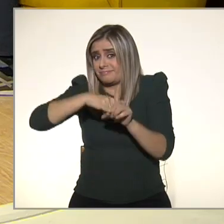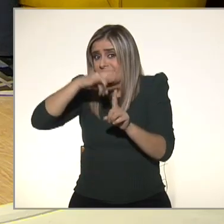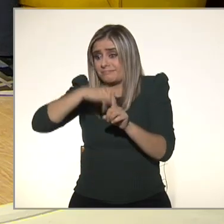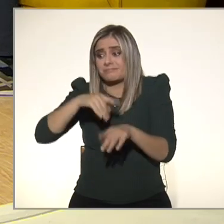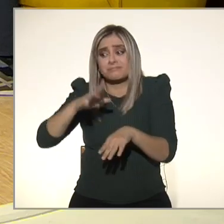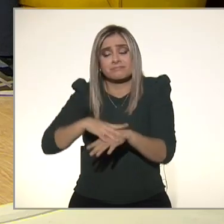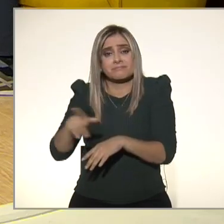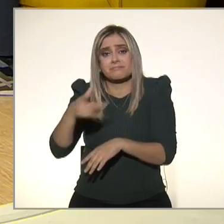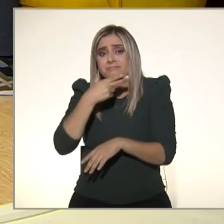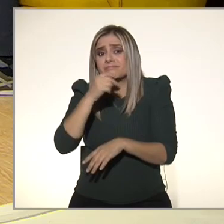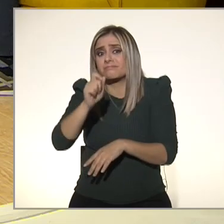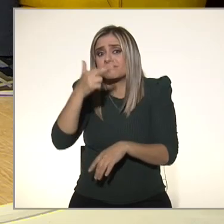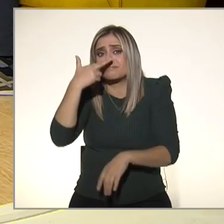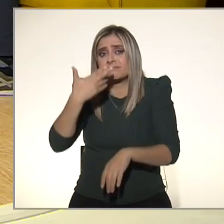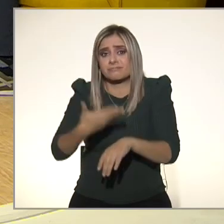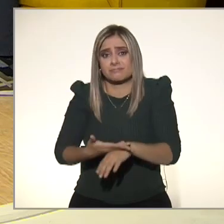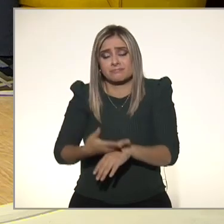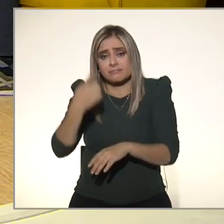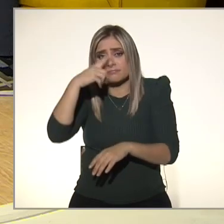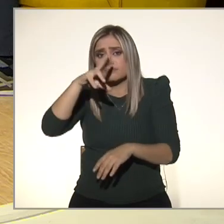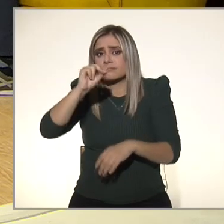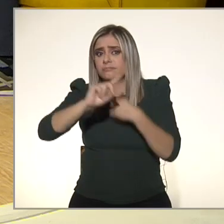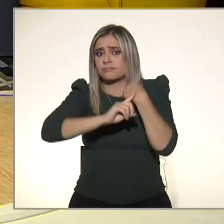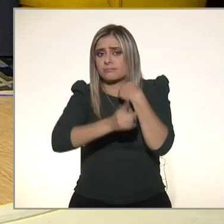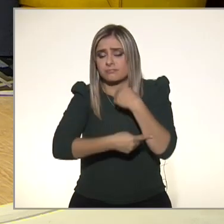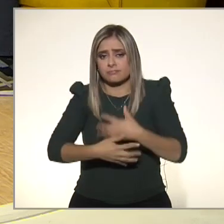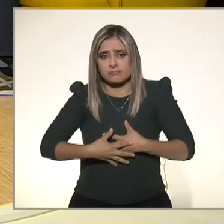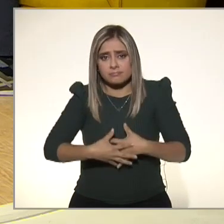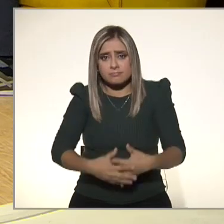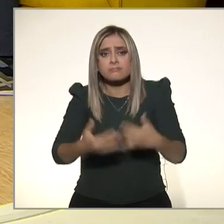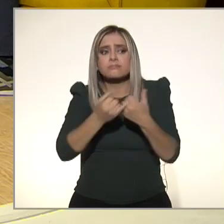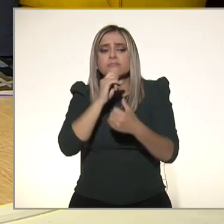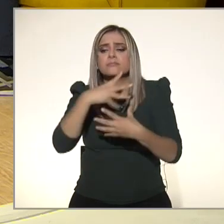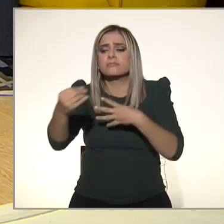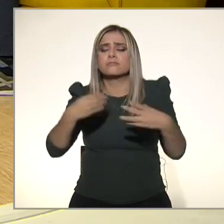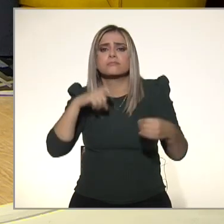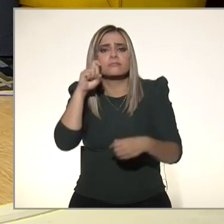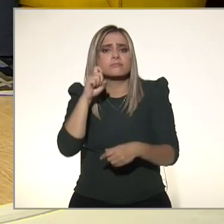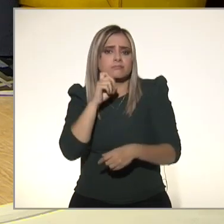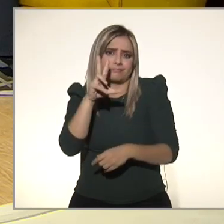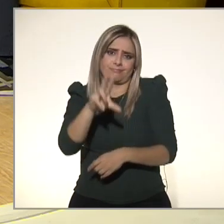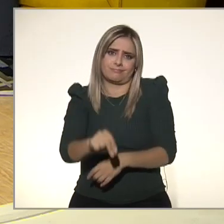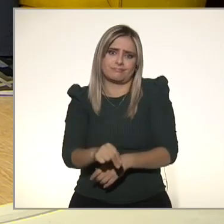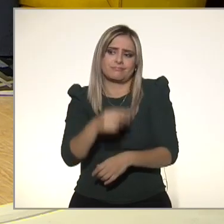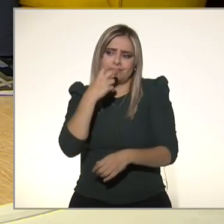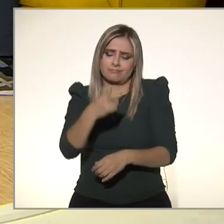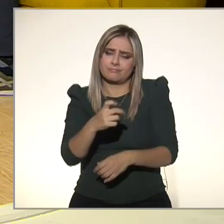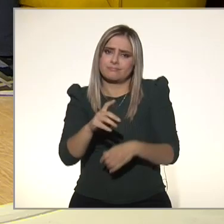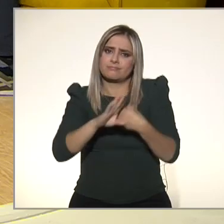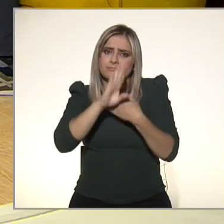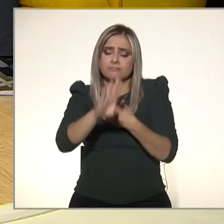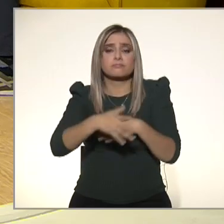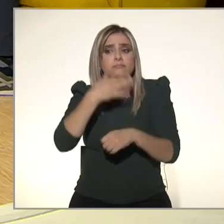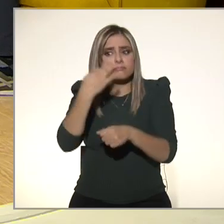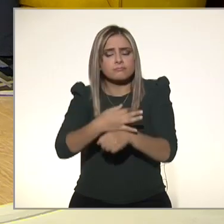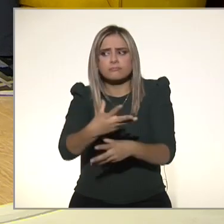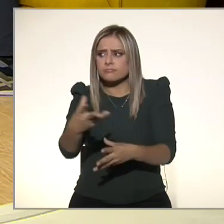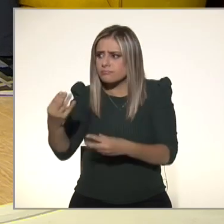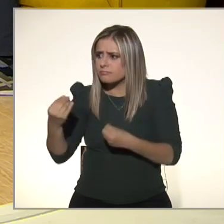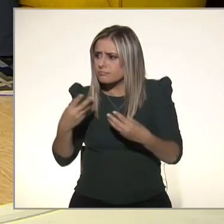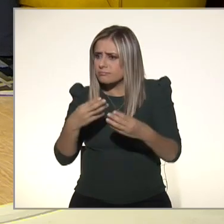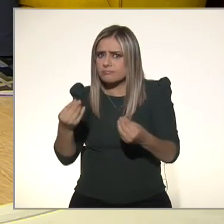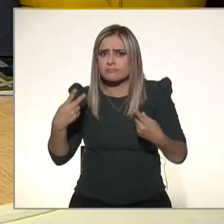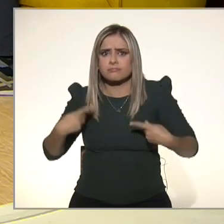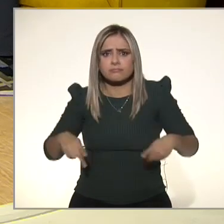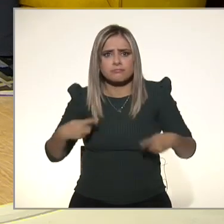responsables para disminuir los embarazos no deseados y para disminuir enfermedades de transmisión sexual que están a la orden del día porque no sabemos